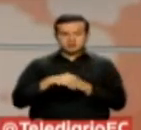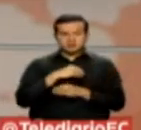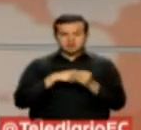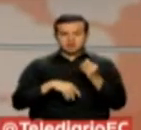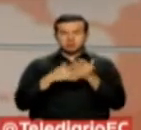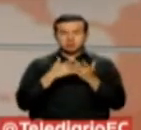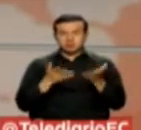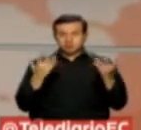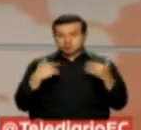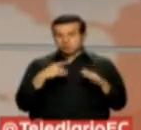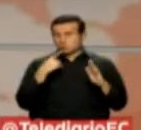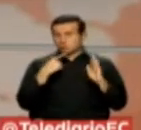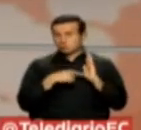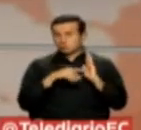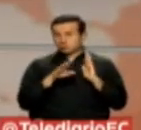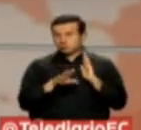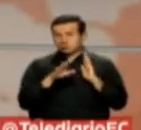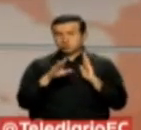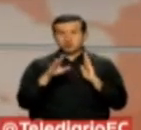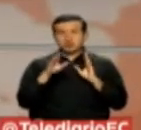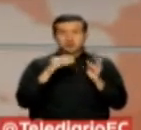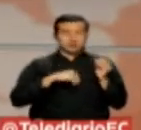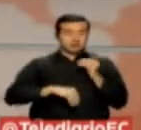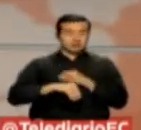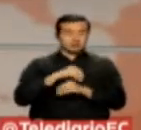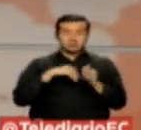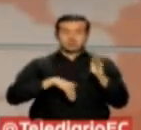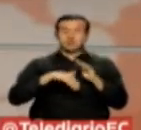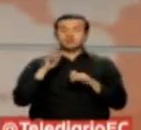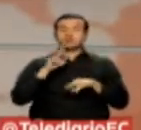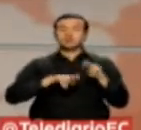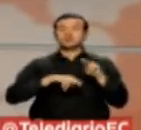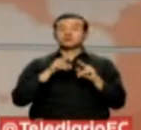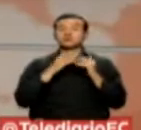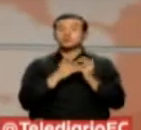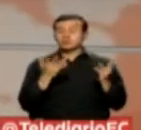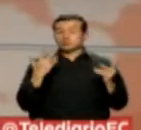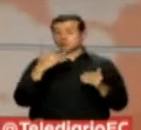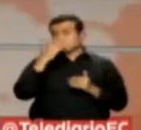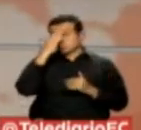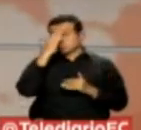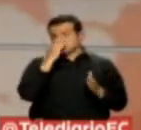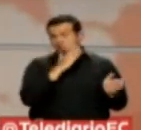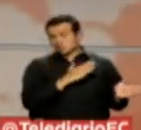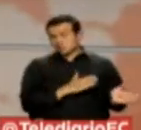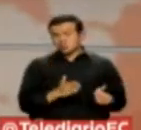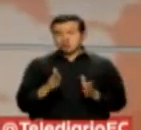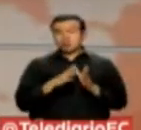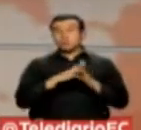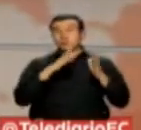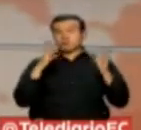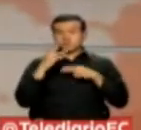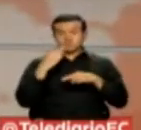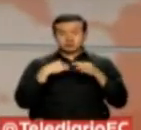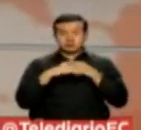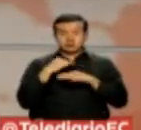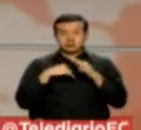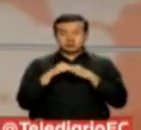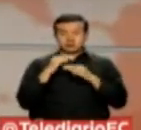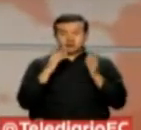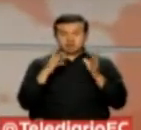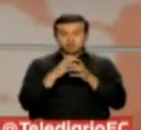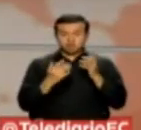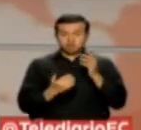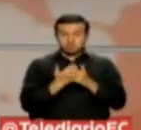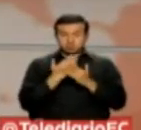mercado de valores, como les decía, con estas inversiones sobre todo en construcción, porque vamos a desarrollar mucho el mercado hipotecario. Tenemos